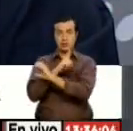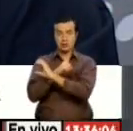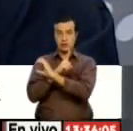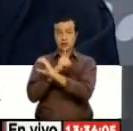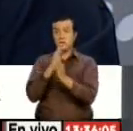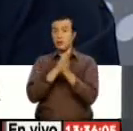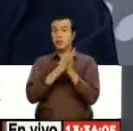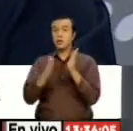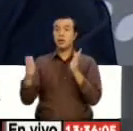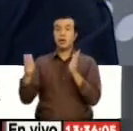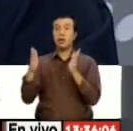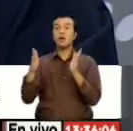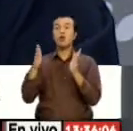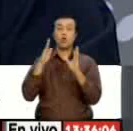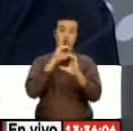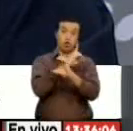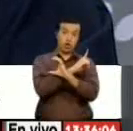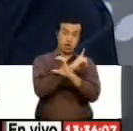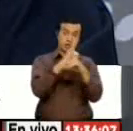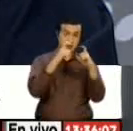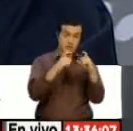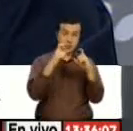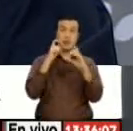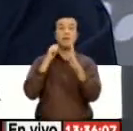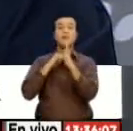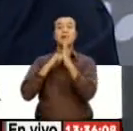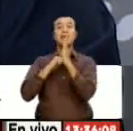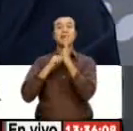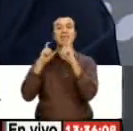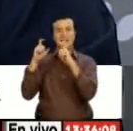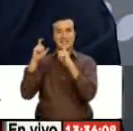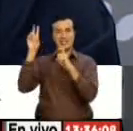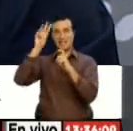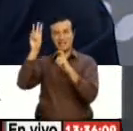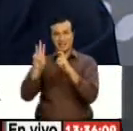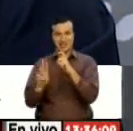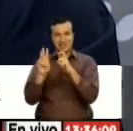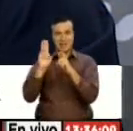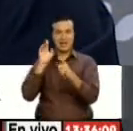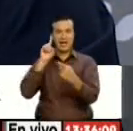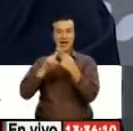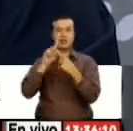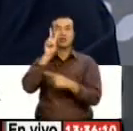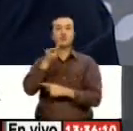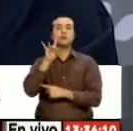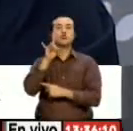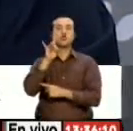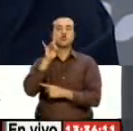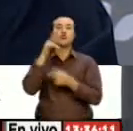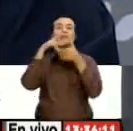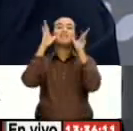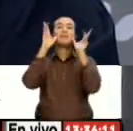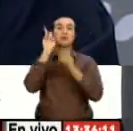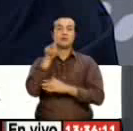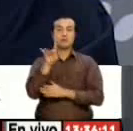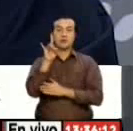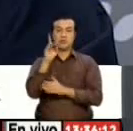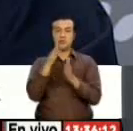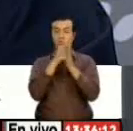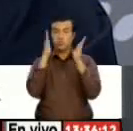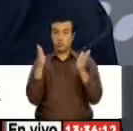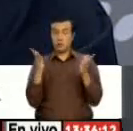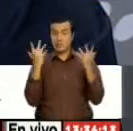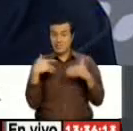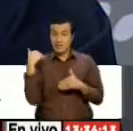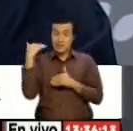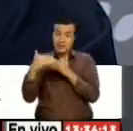es válido hasta tanto el del CONADIS como el del Ministerio de Salud Pública hasta el dos fines del 2018, diciembre. Si es que tendríamos que de